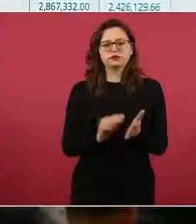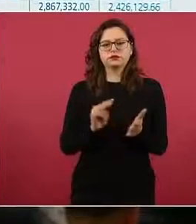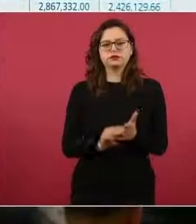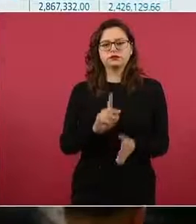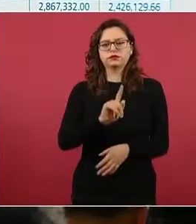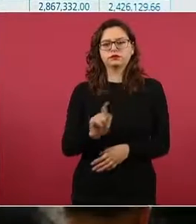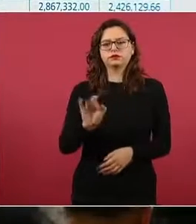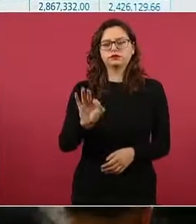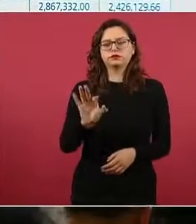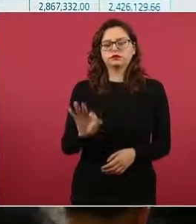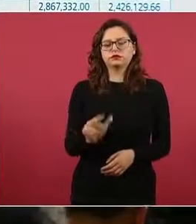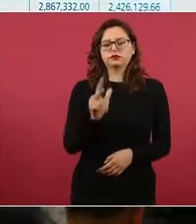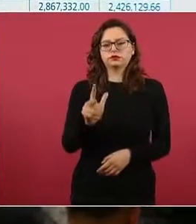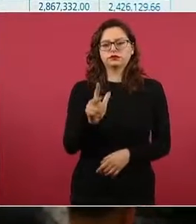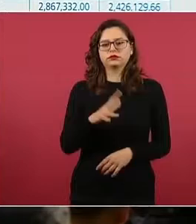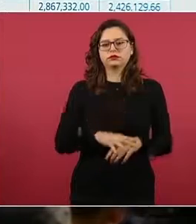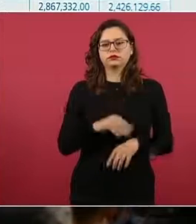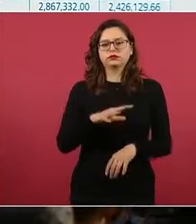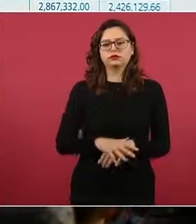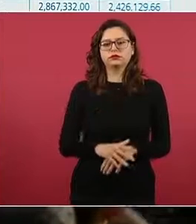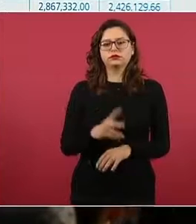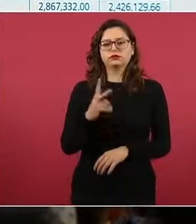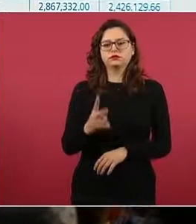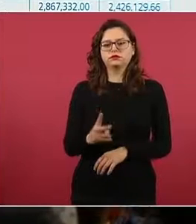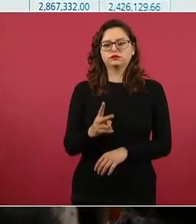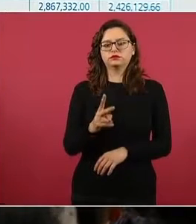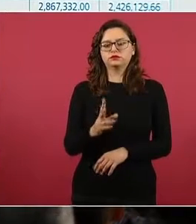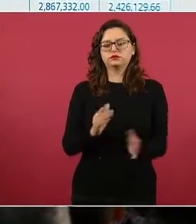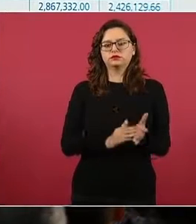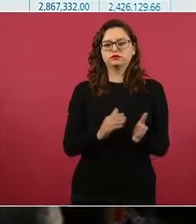3.148.000, Suecia